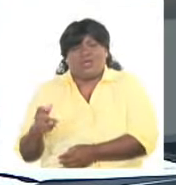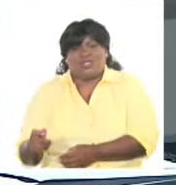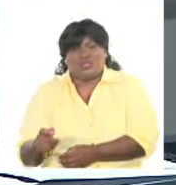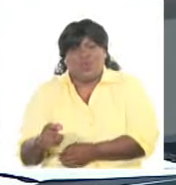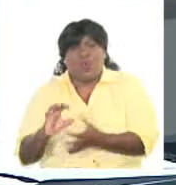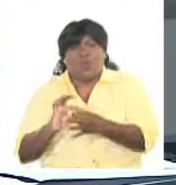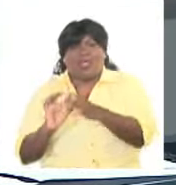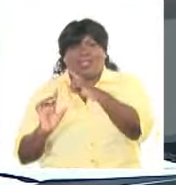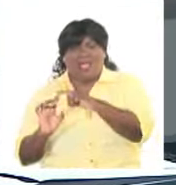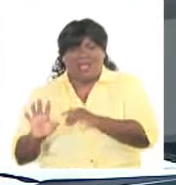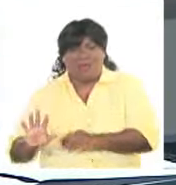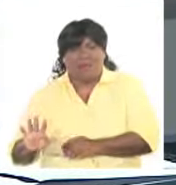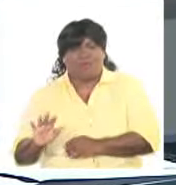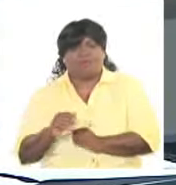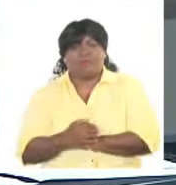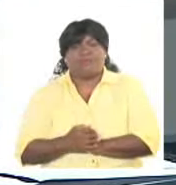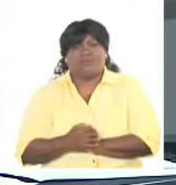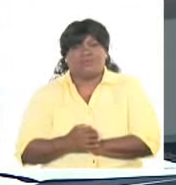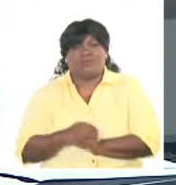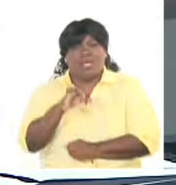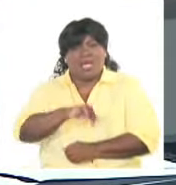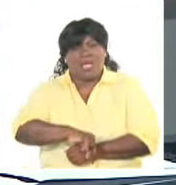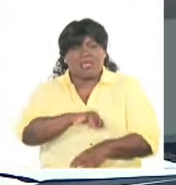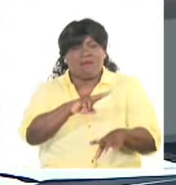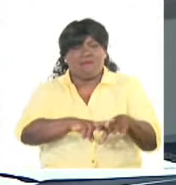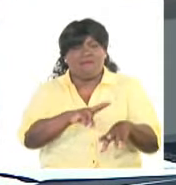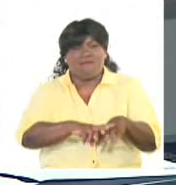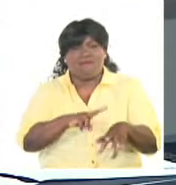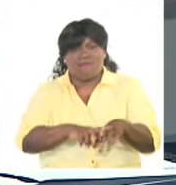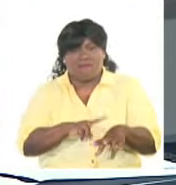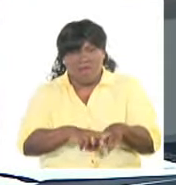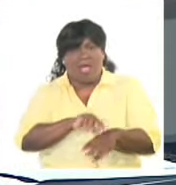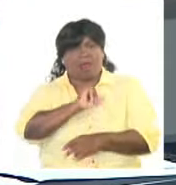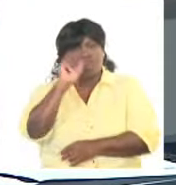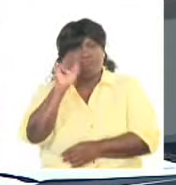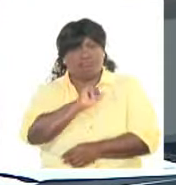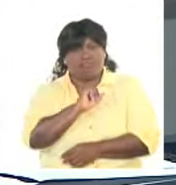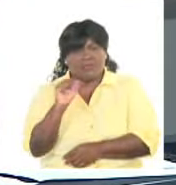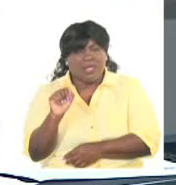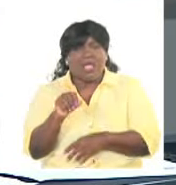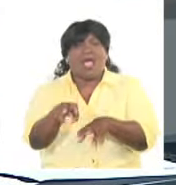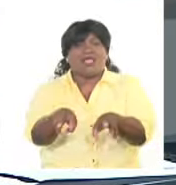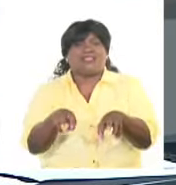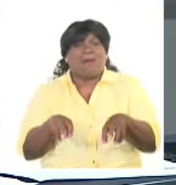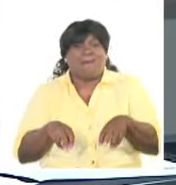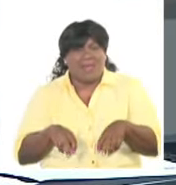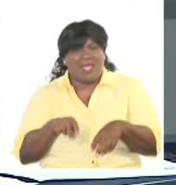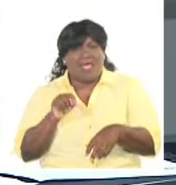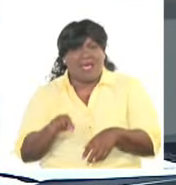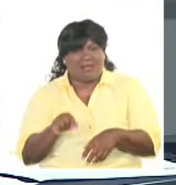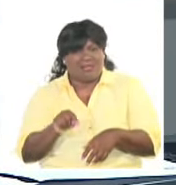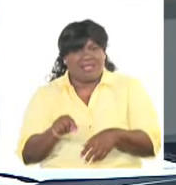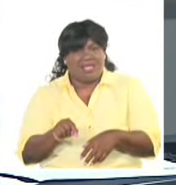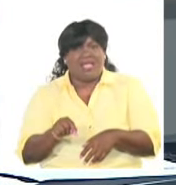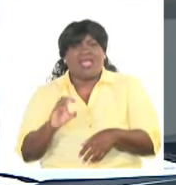nuestro país. Y aquí, con la satisfacción del éxito en la Asamblea de las Naciones Unidas, creo que todos los